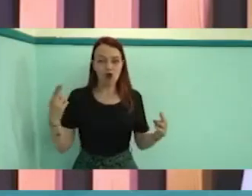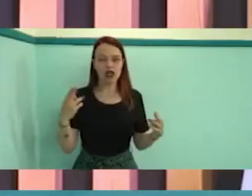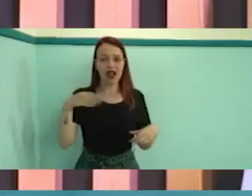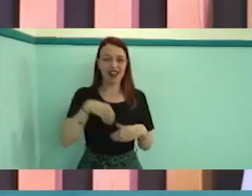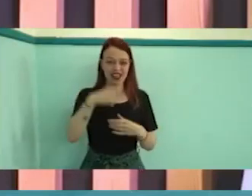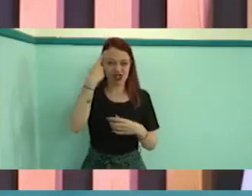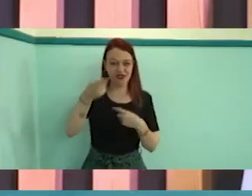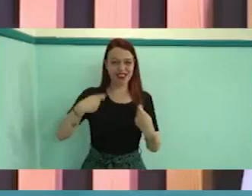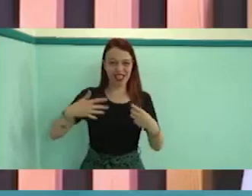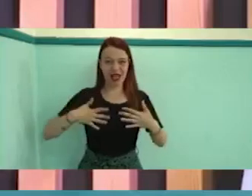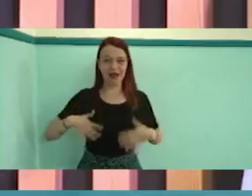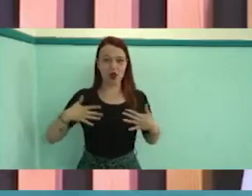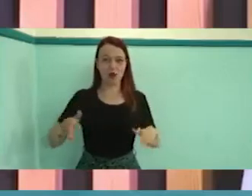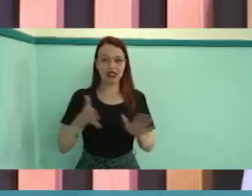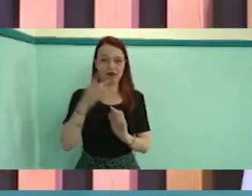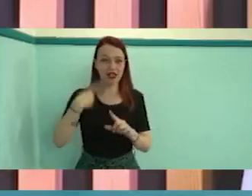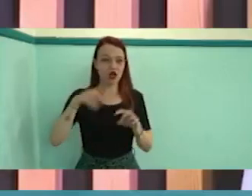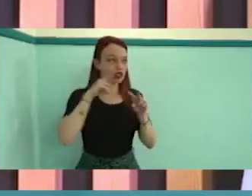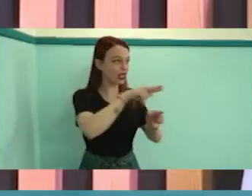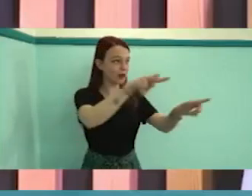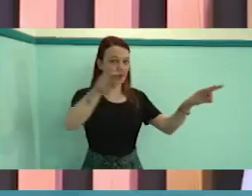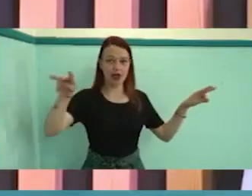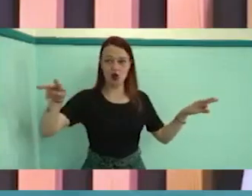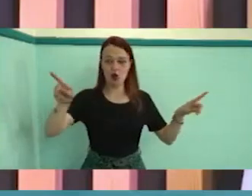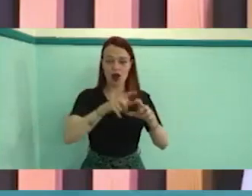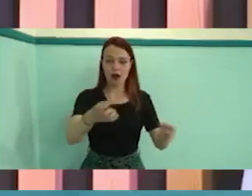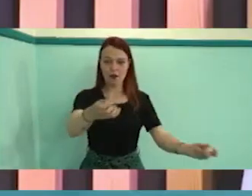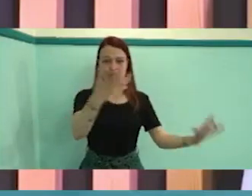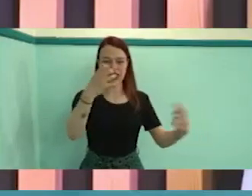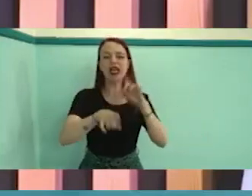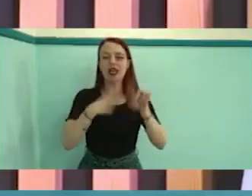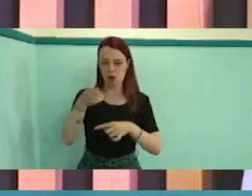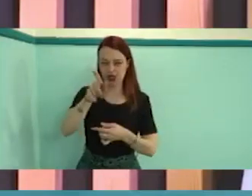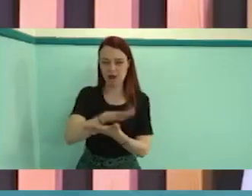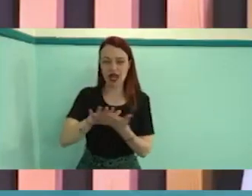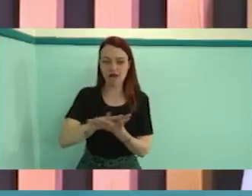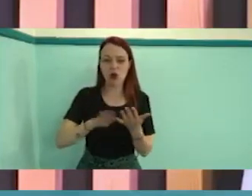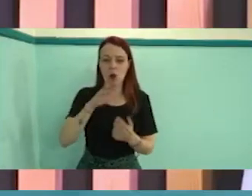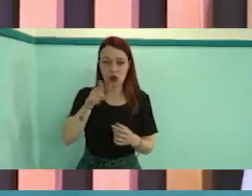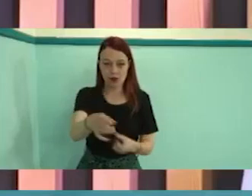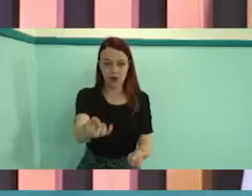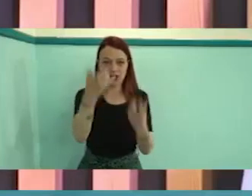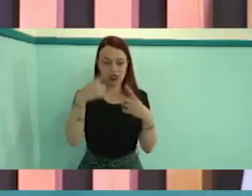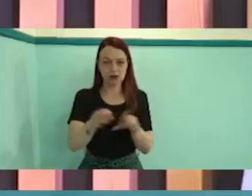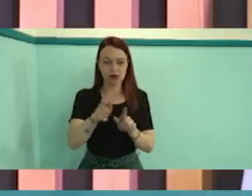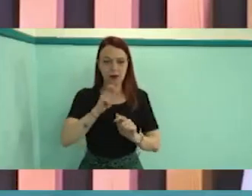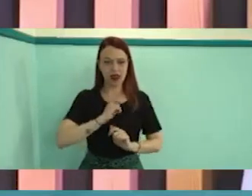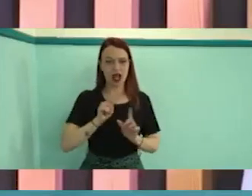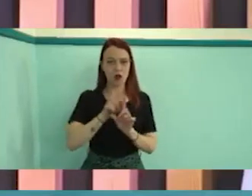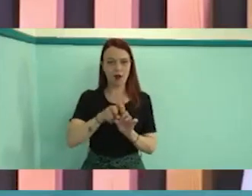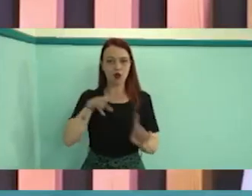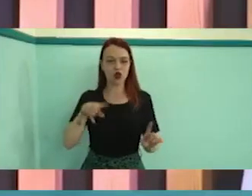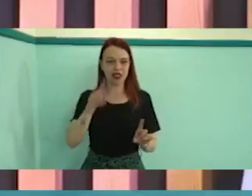ropa todo lo que significa lo que vemos a nuestro alrededor No esos mensajes de los que también hablaremos después que realmente hacen que se nos ponga en una posición como de